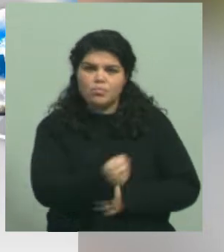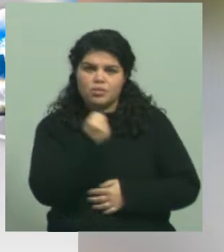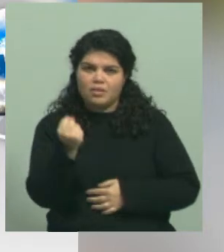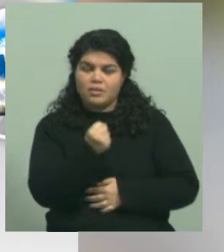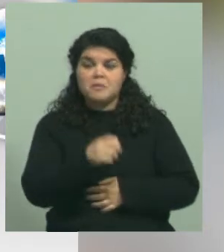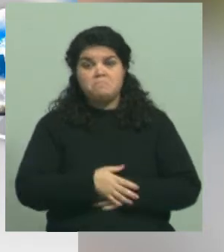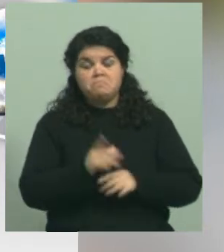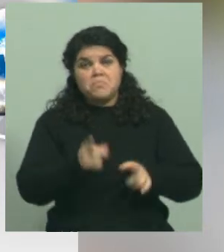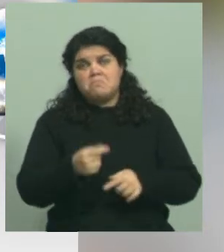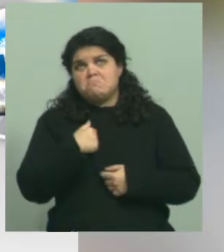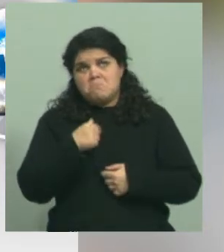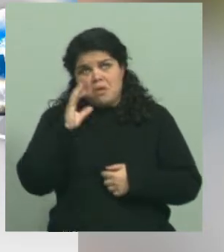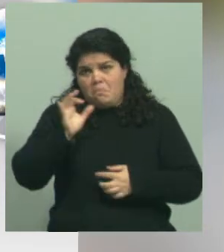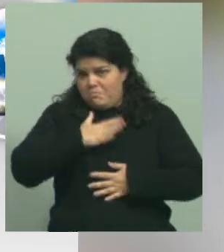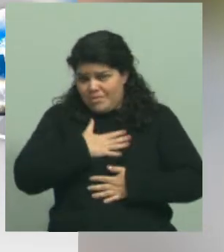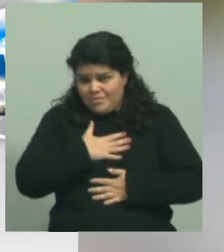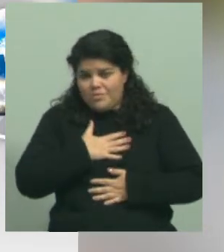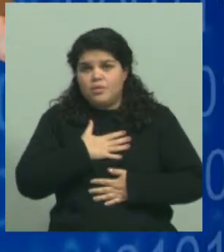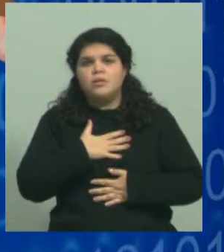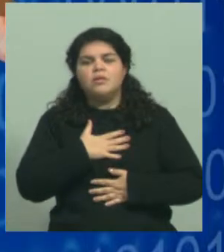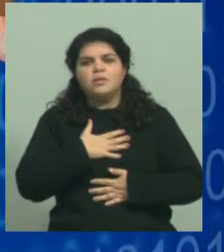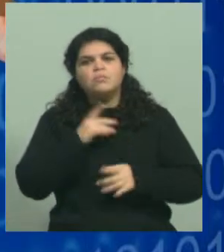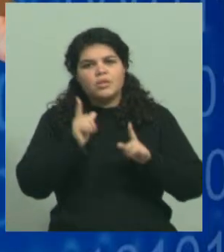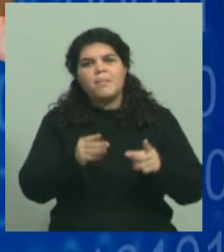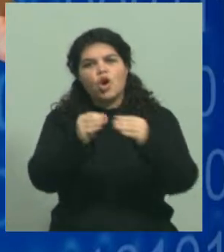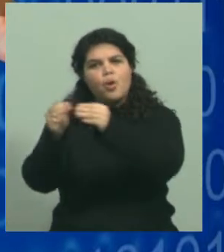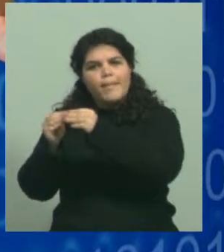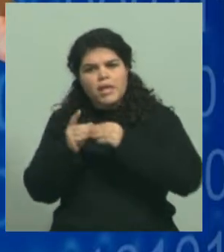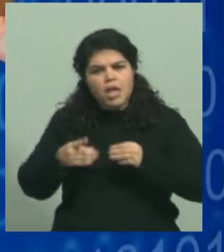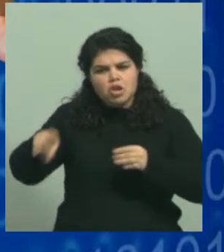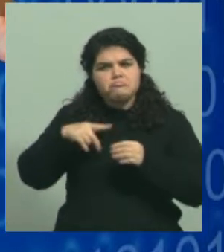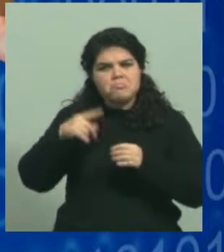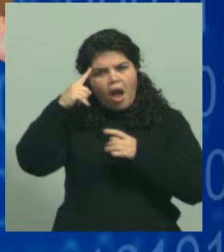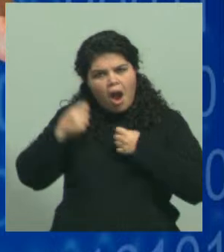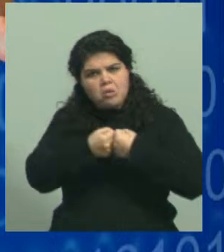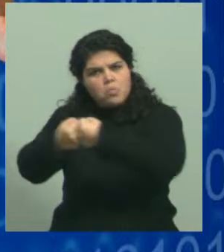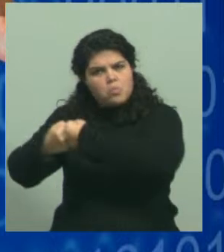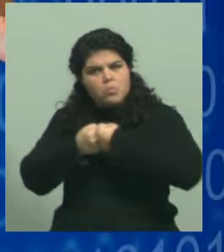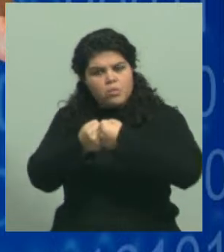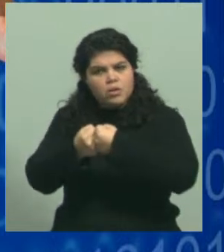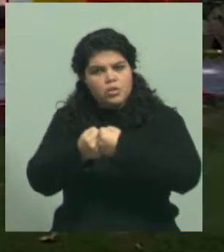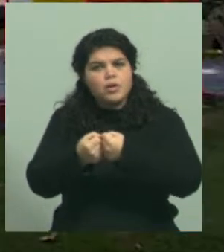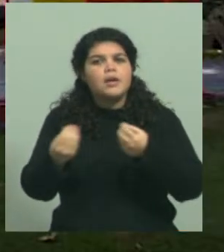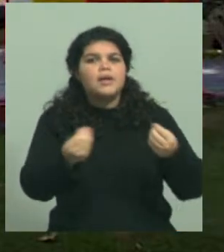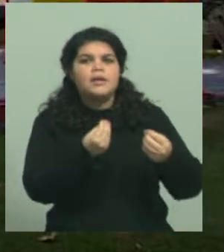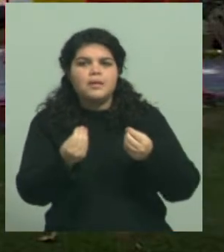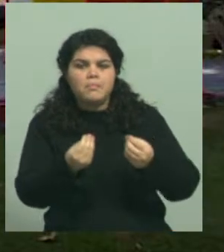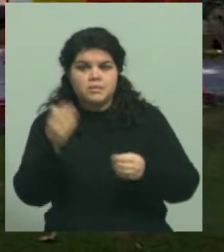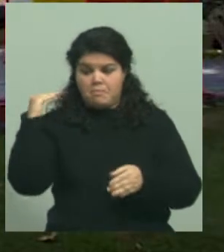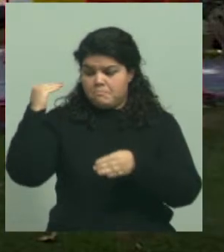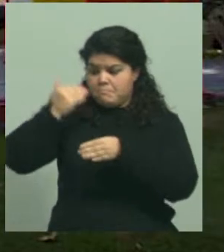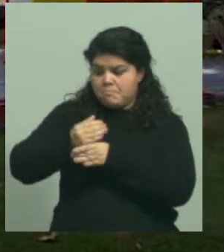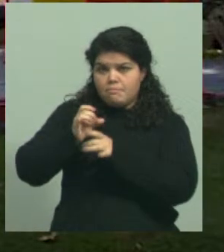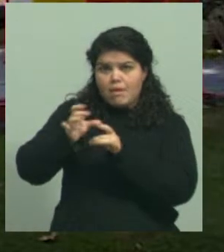pero tengo la sensación, y compartida con algunos colegas también, de que luego de la pandemia, esta